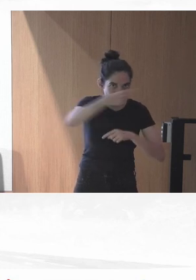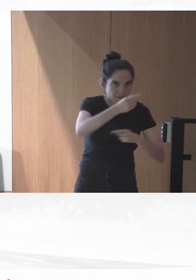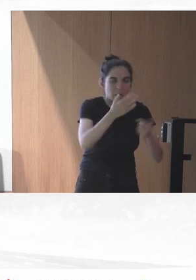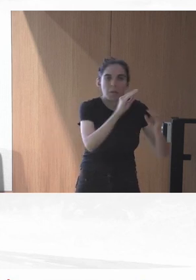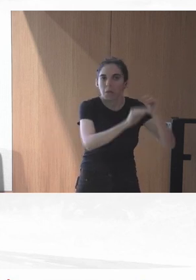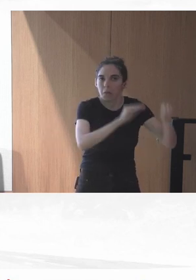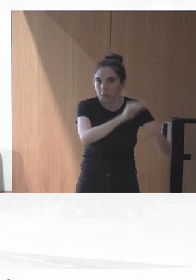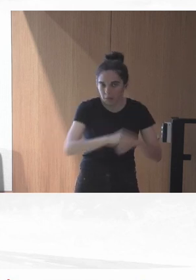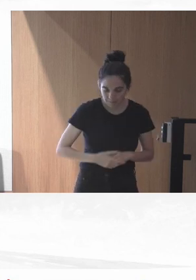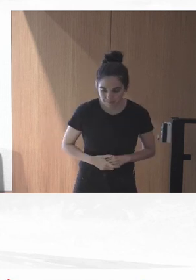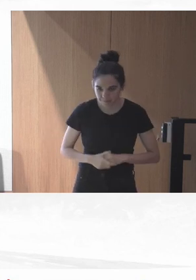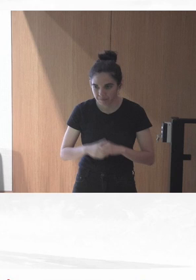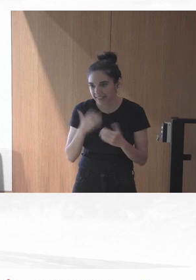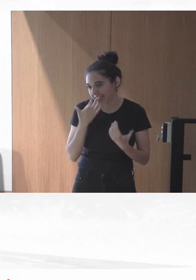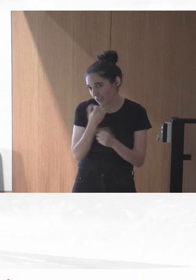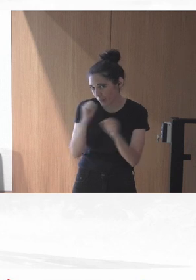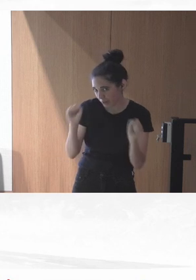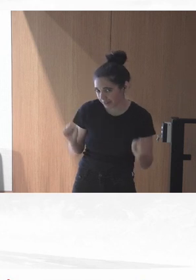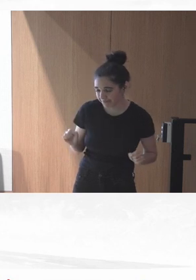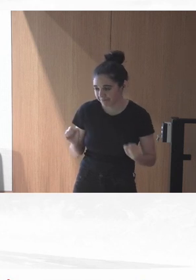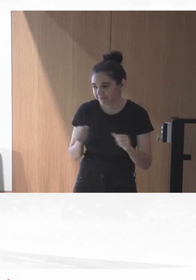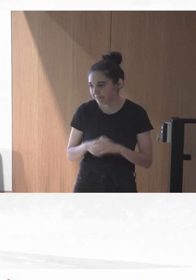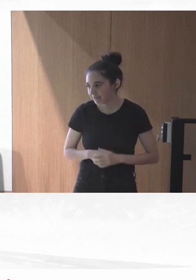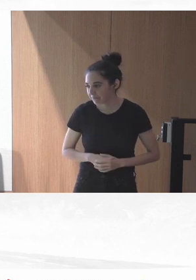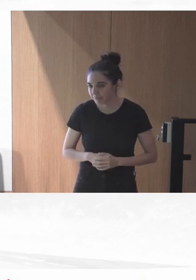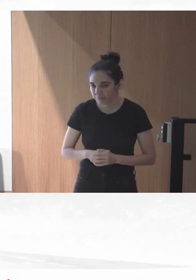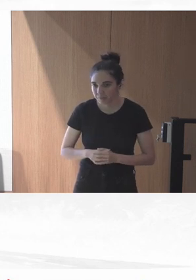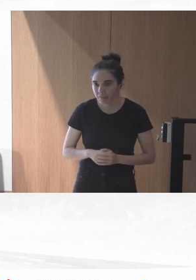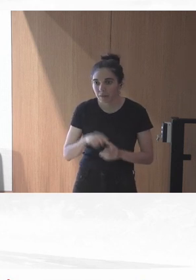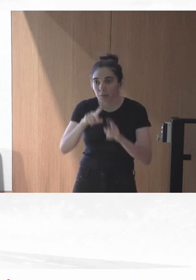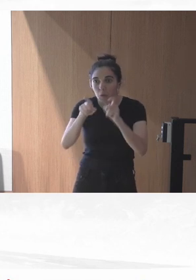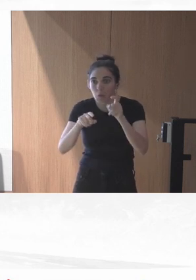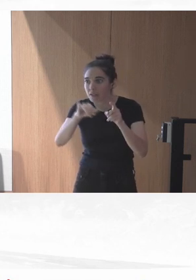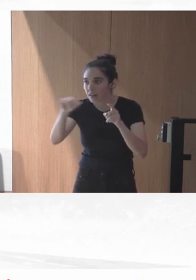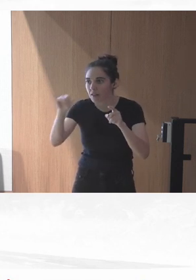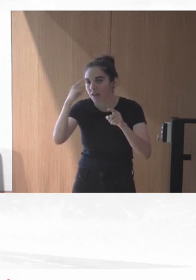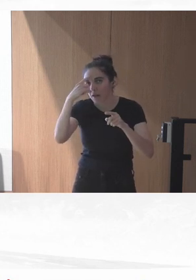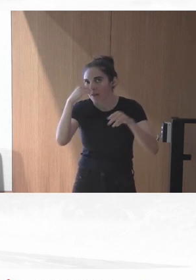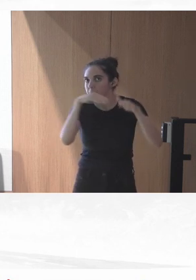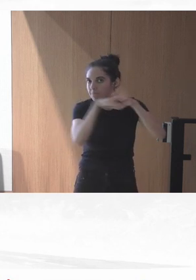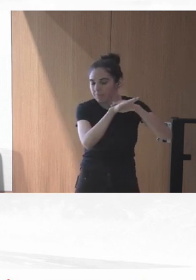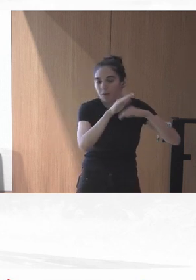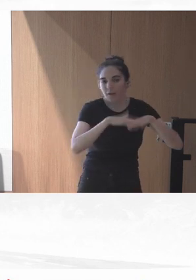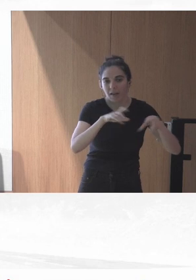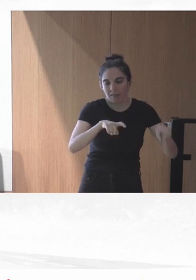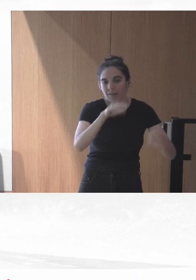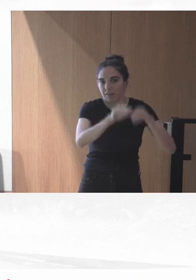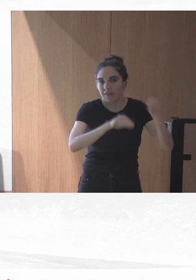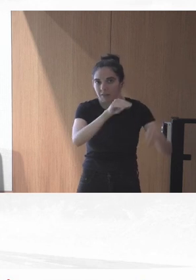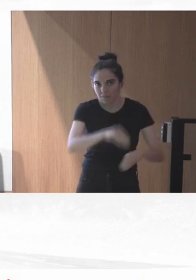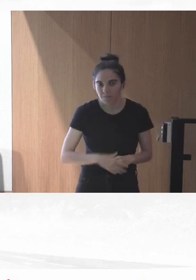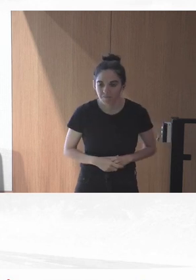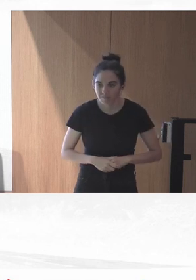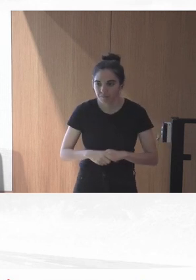tiempo, si no os importa. Recordad vuestra pregunta y trataremos de hacerla durante el descanso y podemos comentarlo, porque creo que